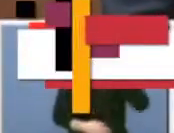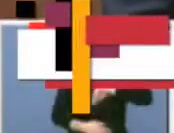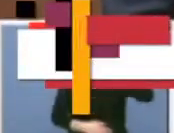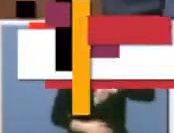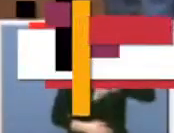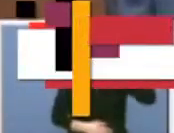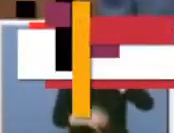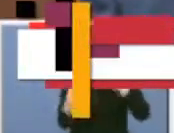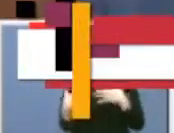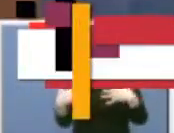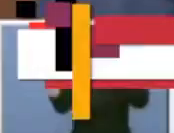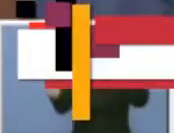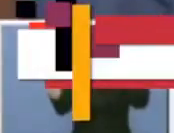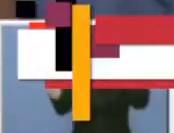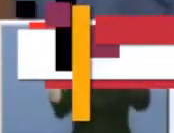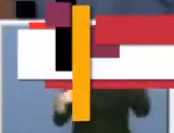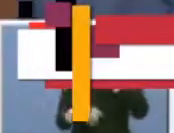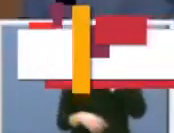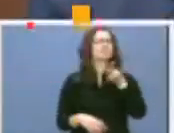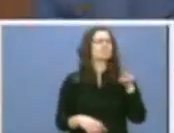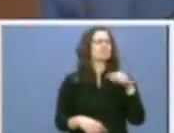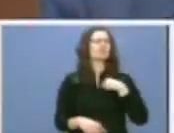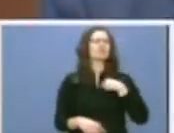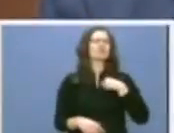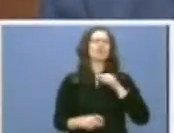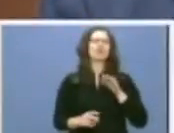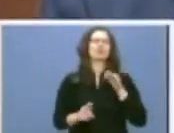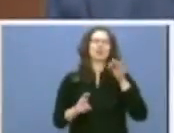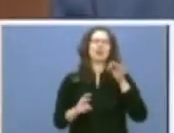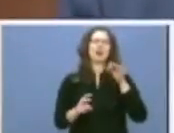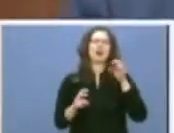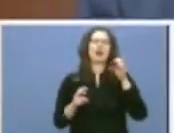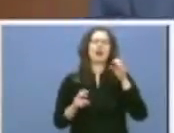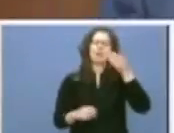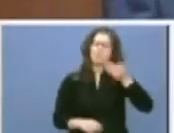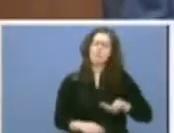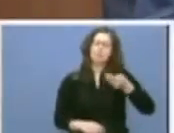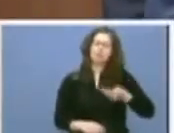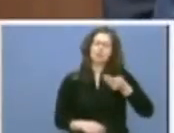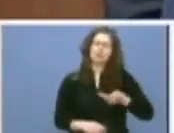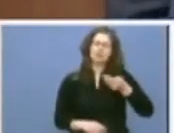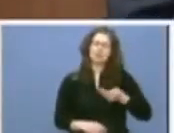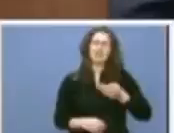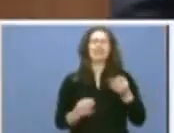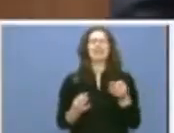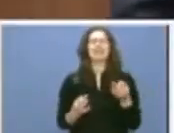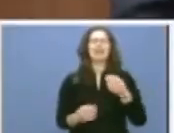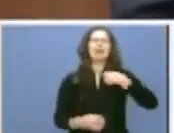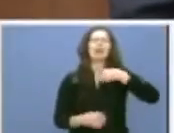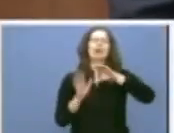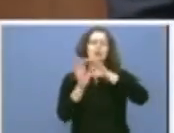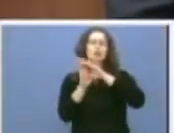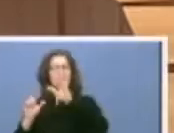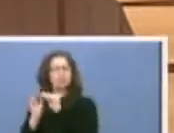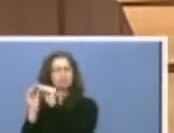de esta cámara hacia un hecho constitucional fundamental como fue la Constitución de 1812